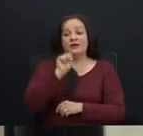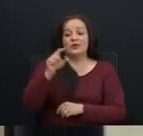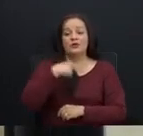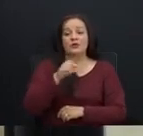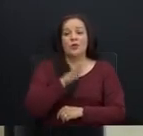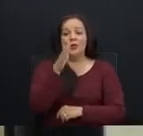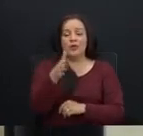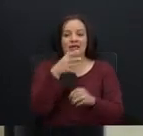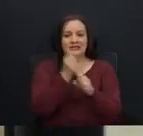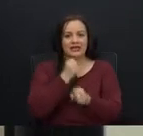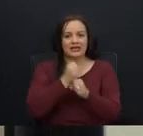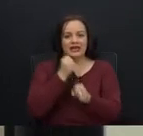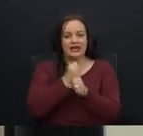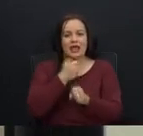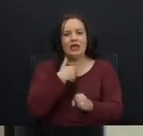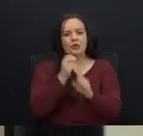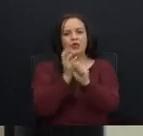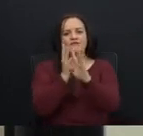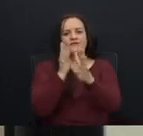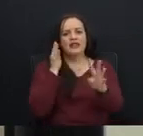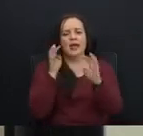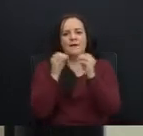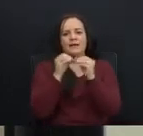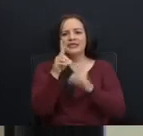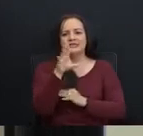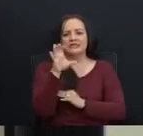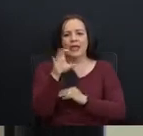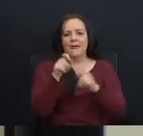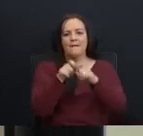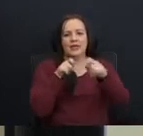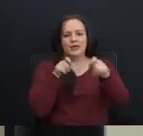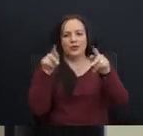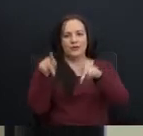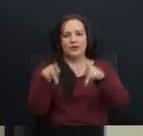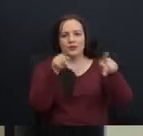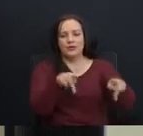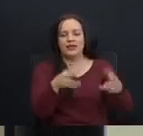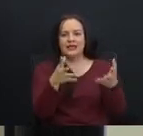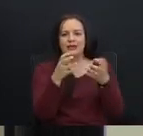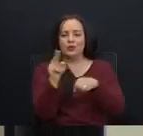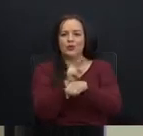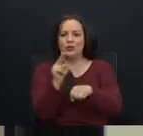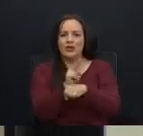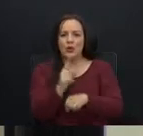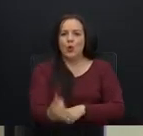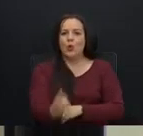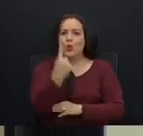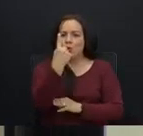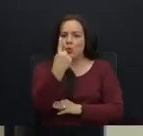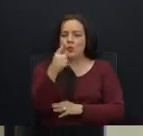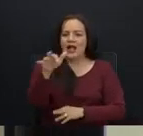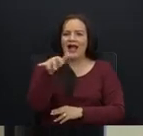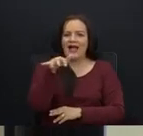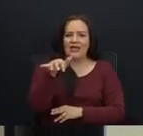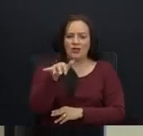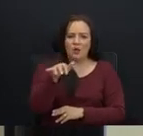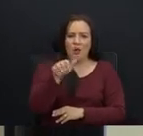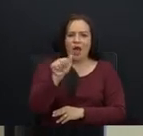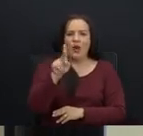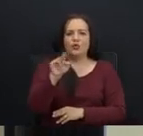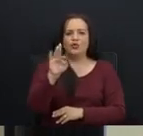estas diligencias había una fila de más de 100 metros de personas queriendo utilizar un único cajero automático